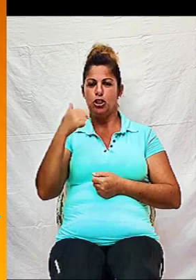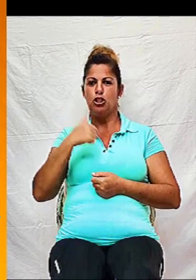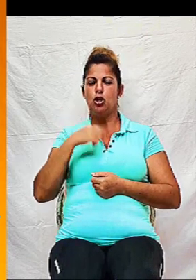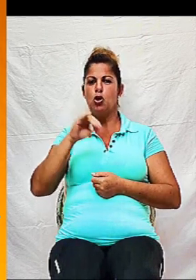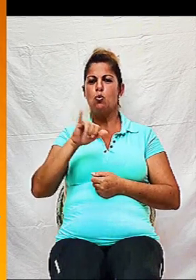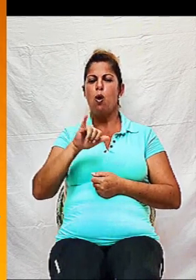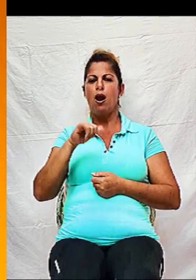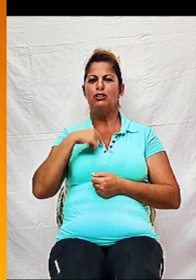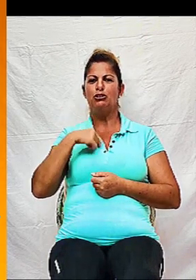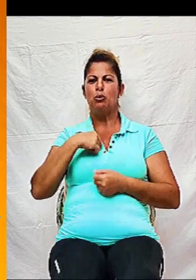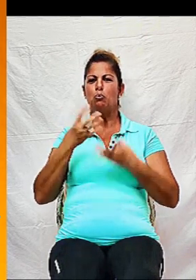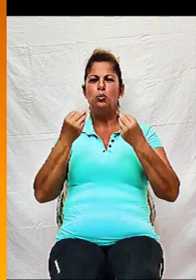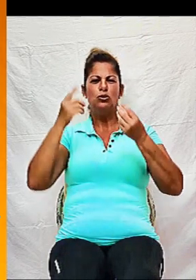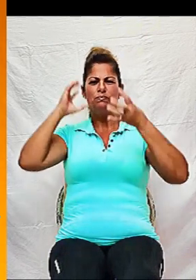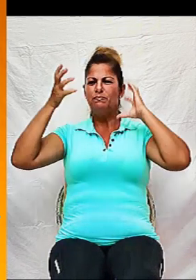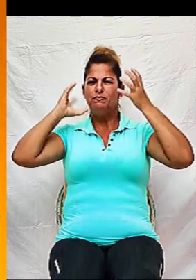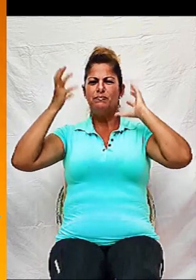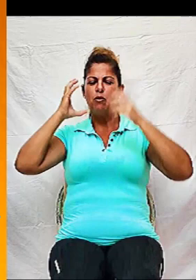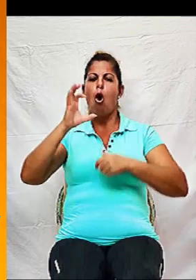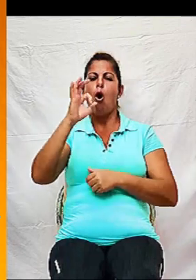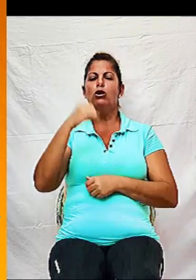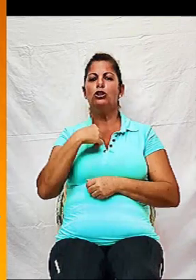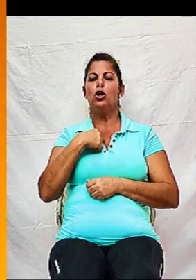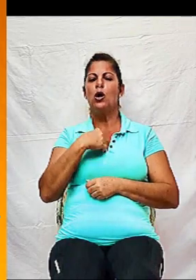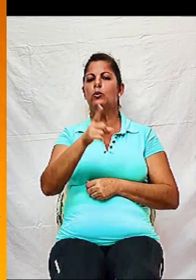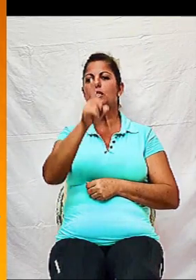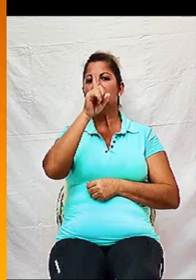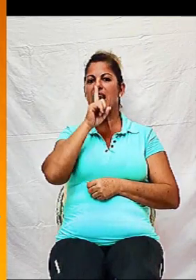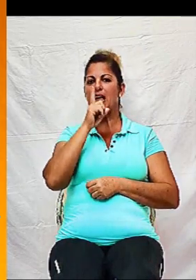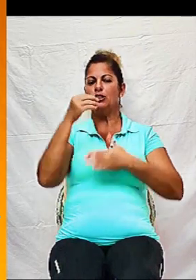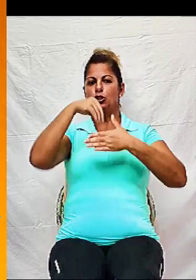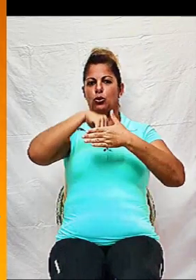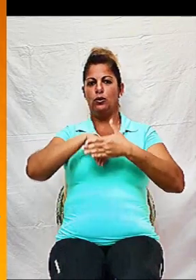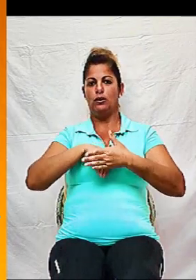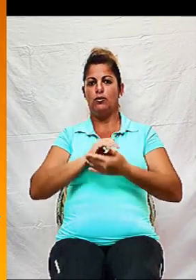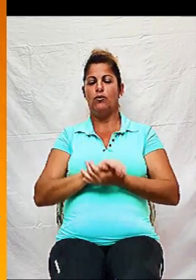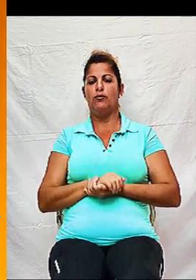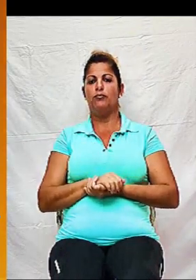¿Con ruido interno o con silencio interior?